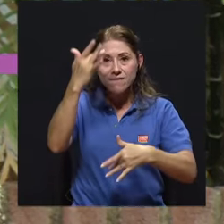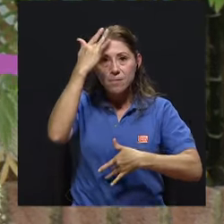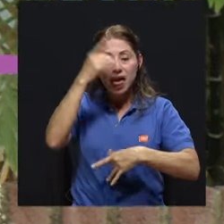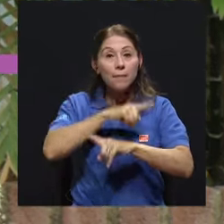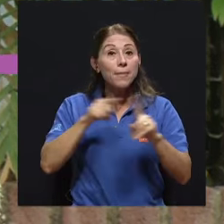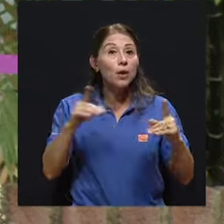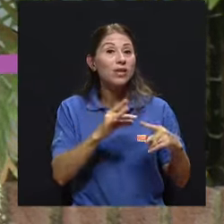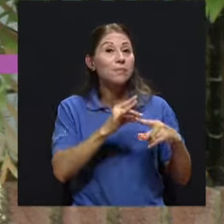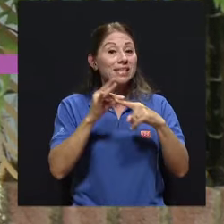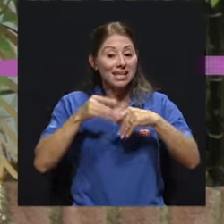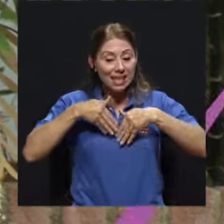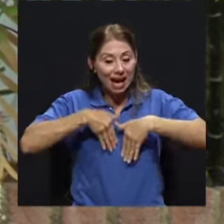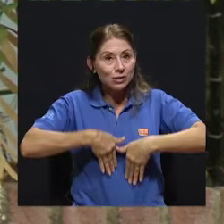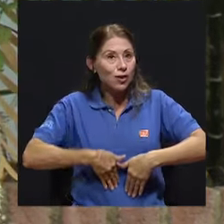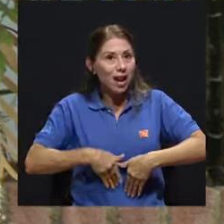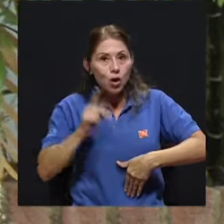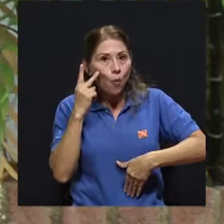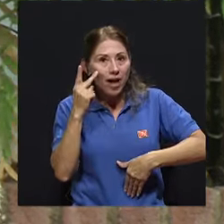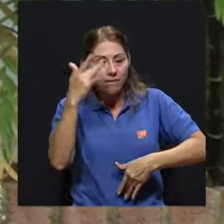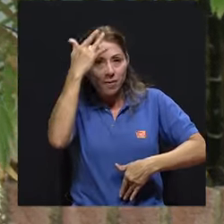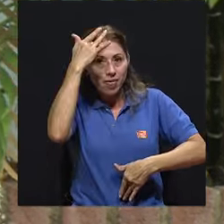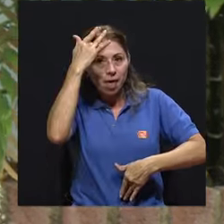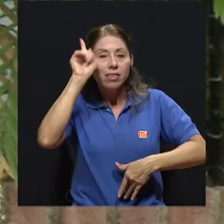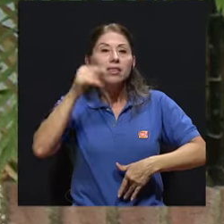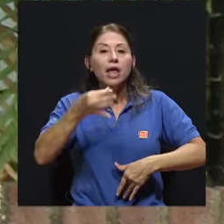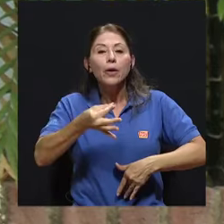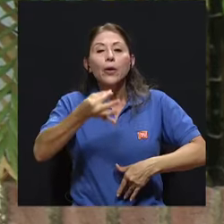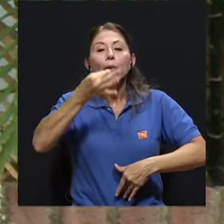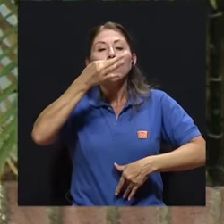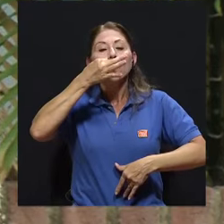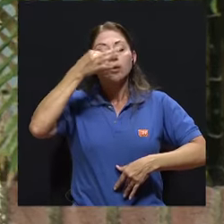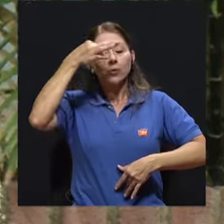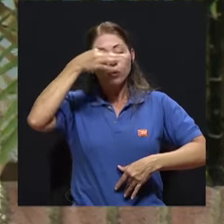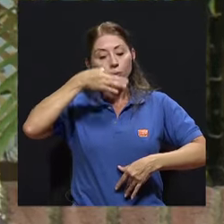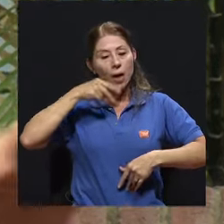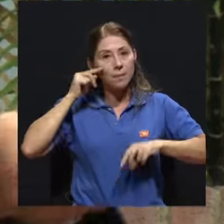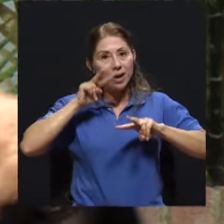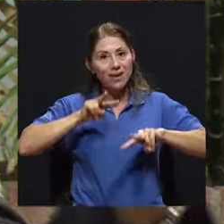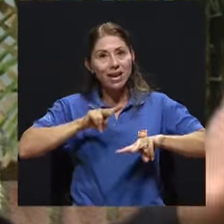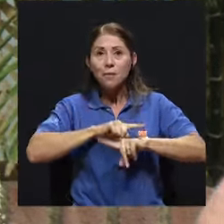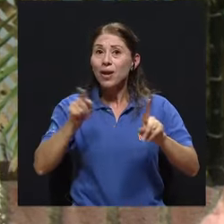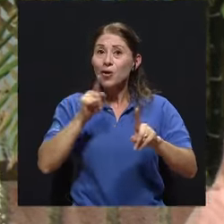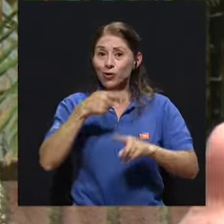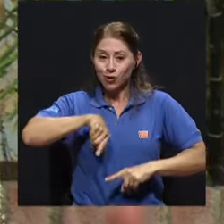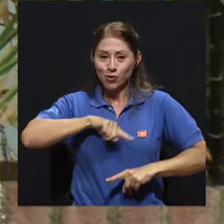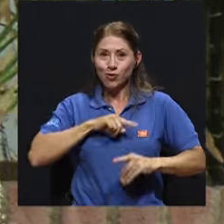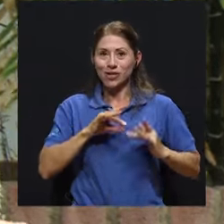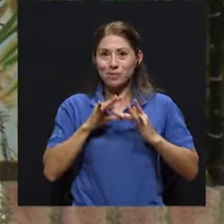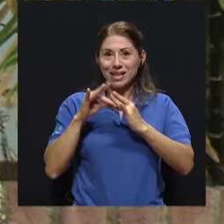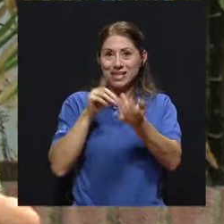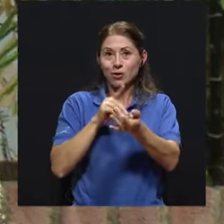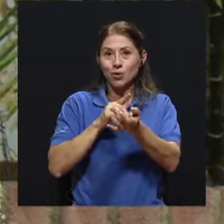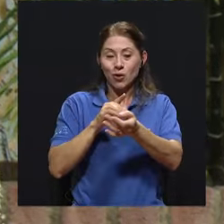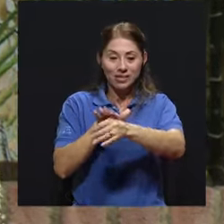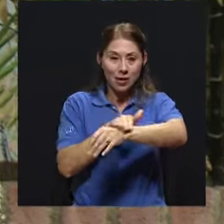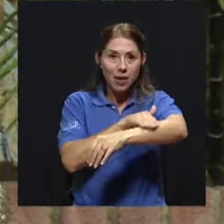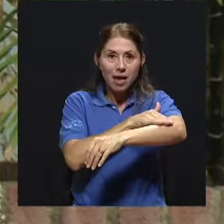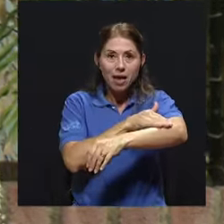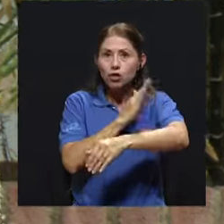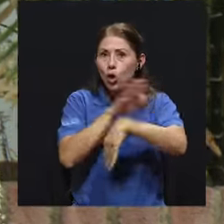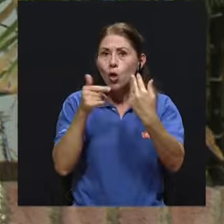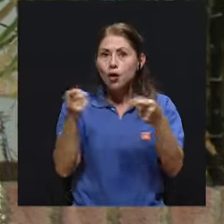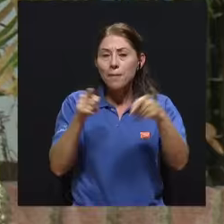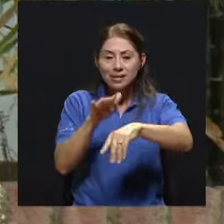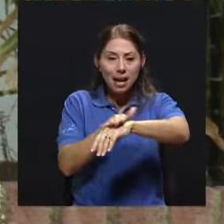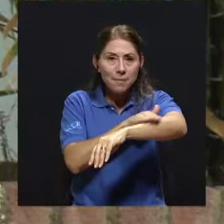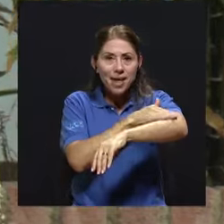tiene que imaginársela un poco, o meter una máquina ahí para poderla ver. Nosotros, todas las cosas que pasan en la piel la vemos, entonces uno se ve cosas desde